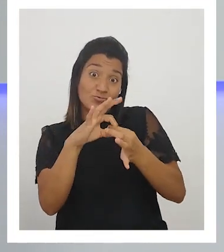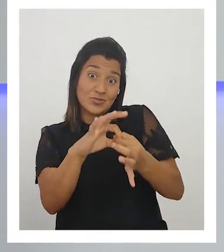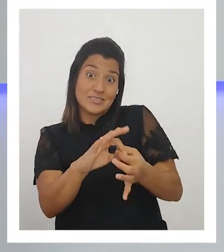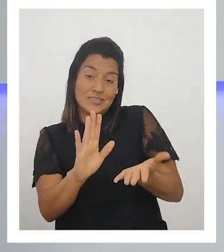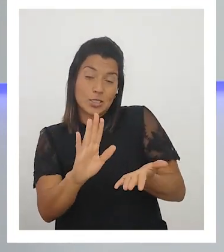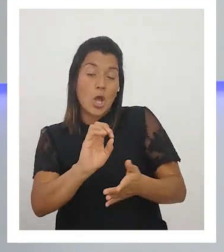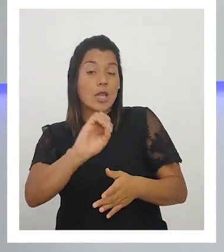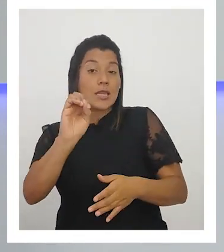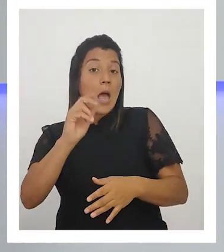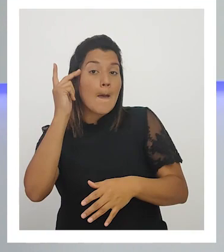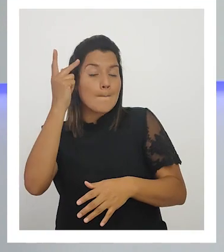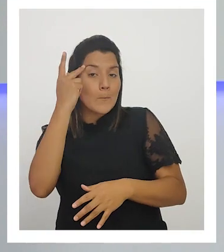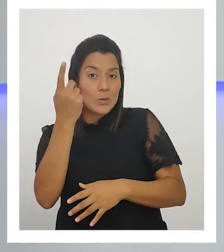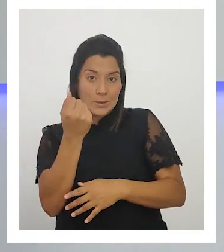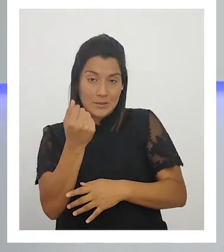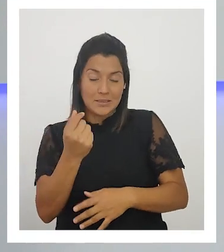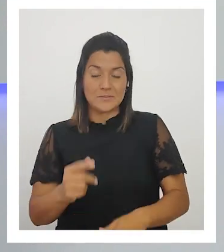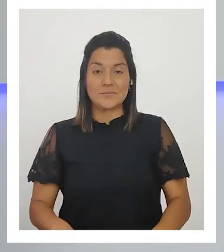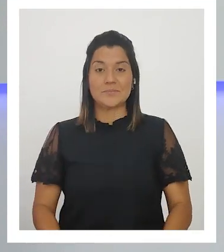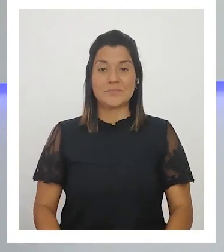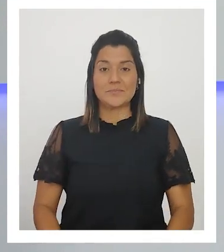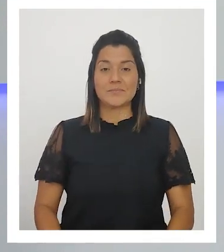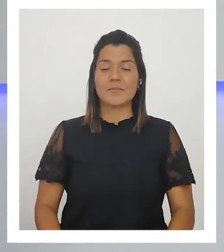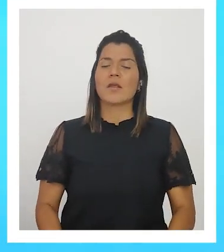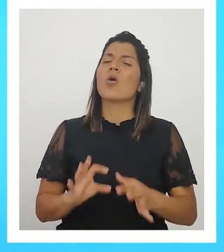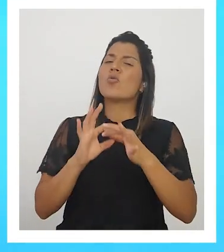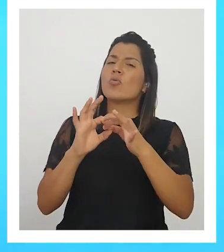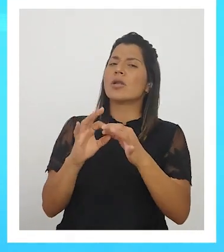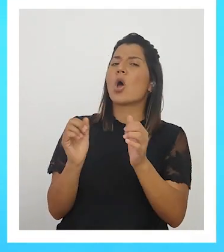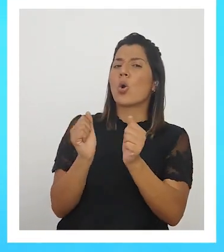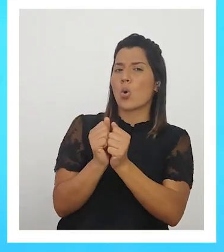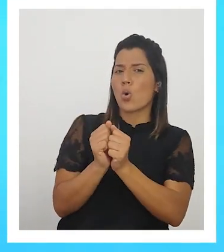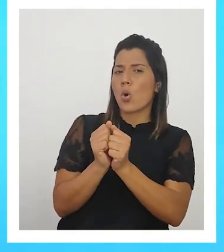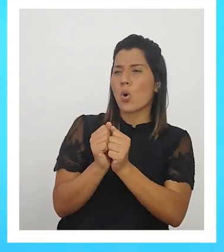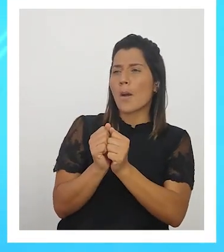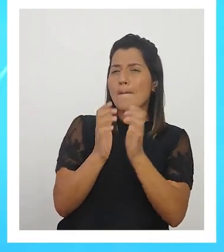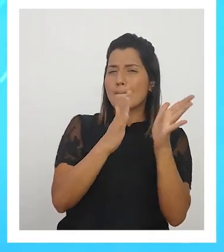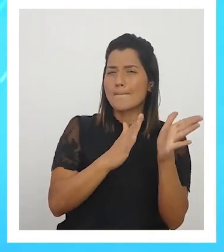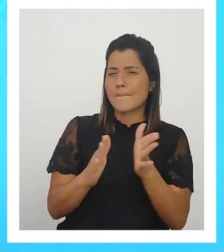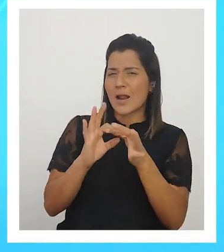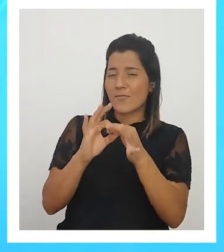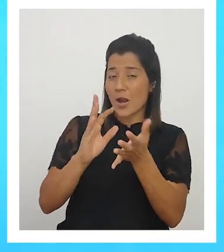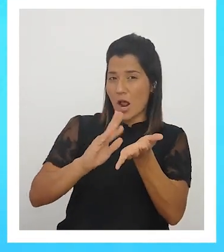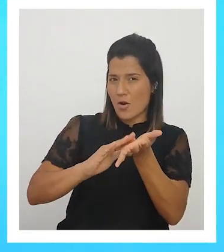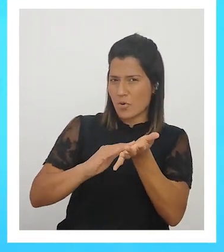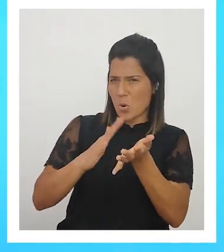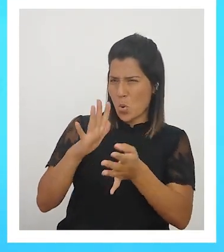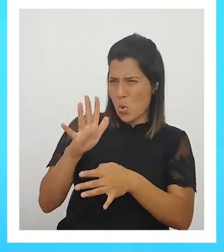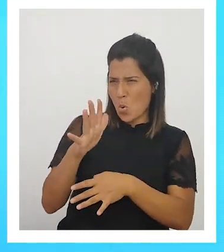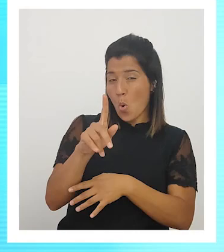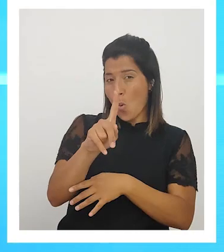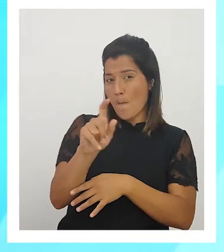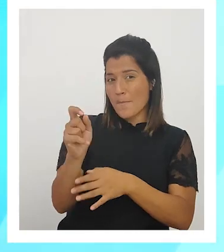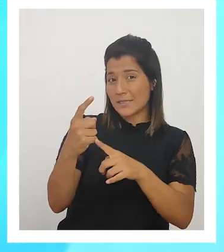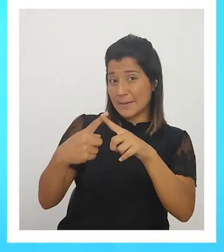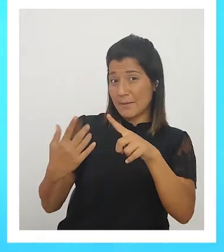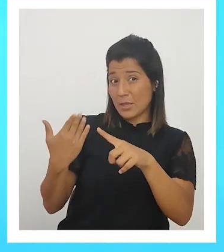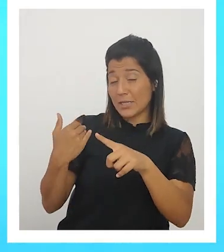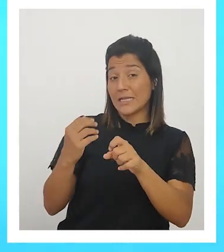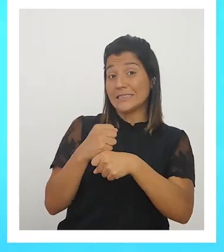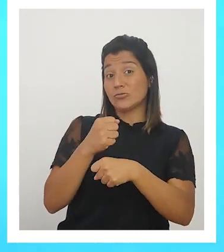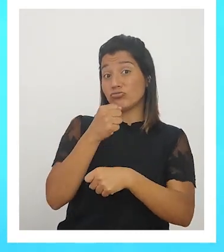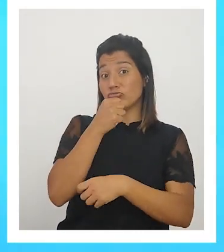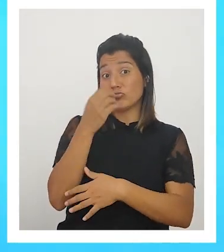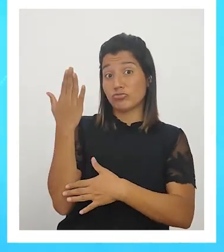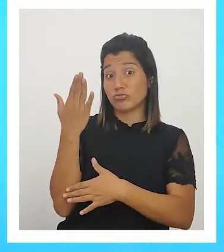Central vaya haciéndole a los costarricenses. Con respecto a la ruta del arroz, hace aproximadamente mes y medio se dio una conferencia de prensa donde